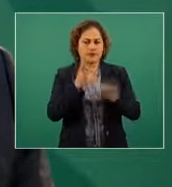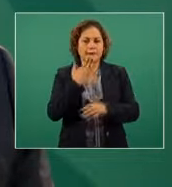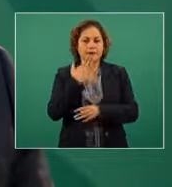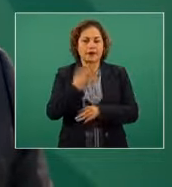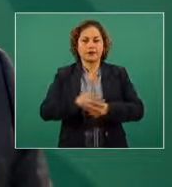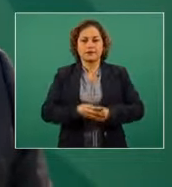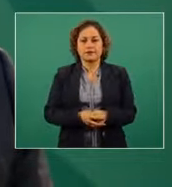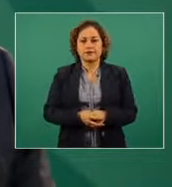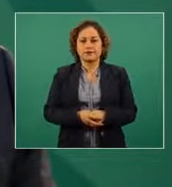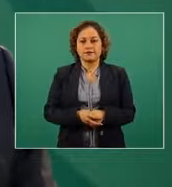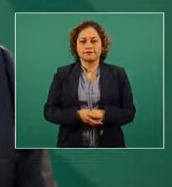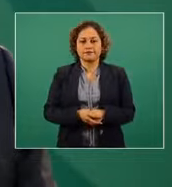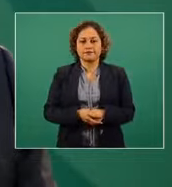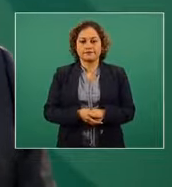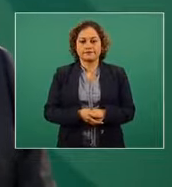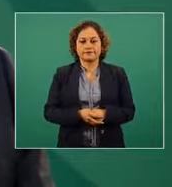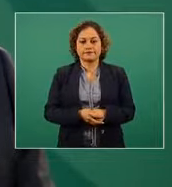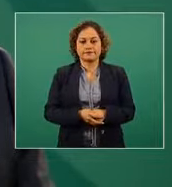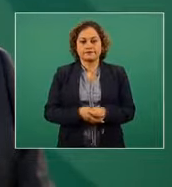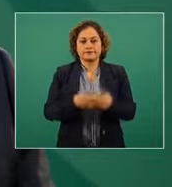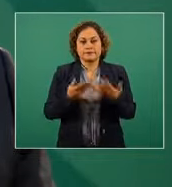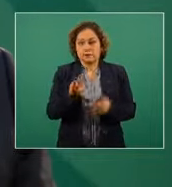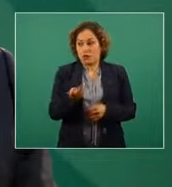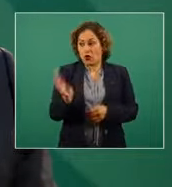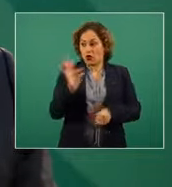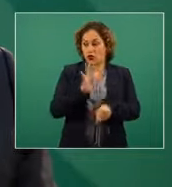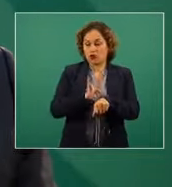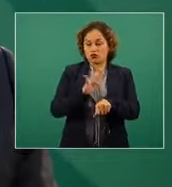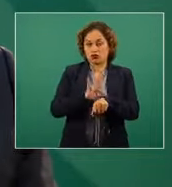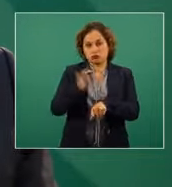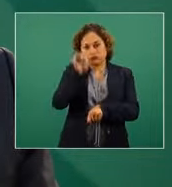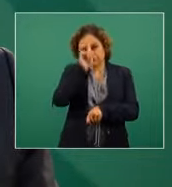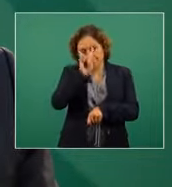pues recomiendan el ejercicio,